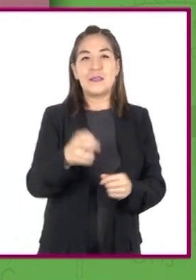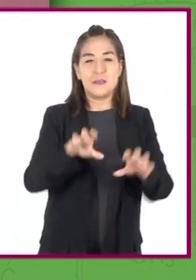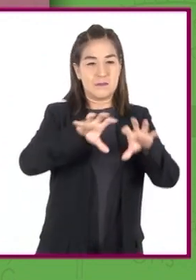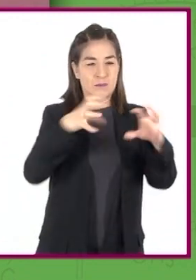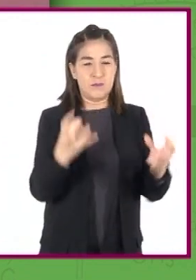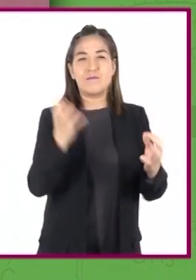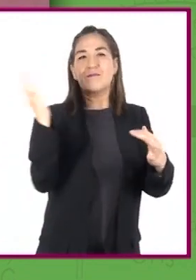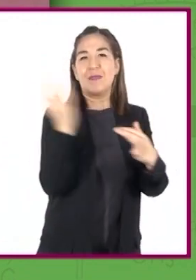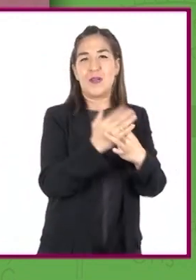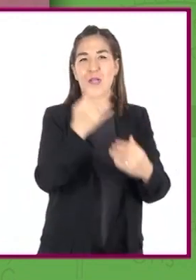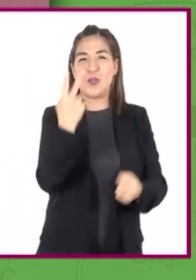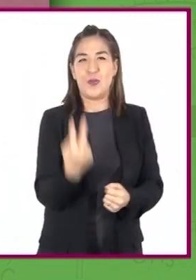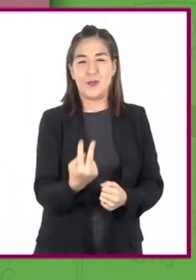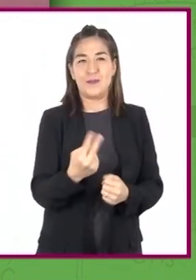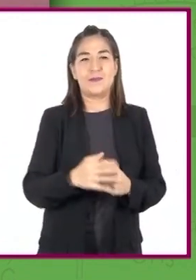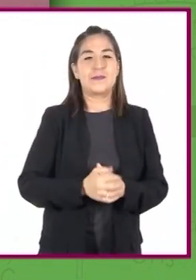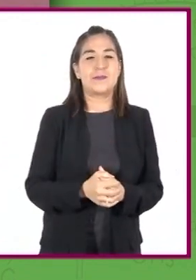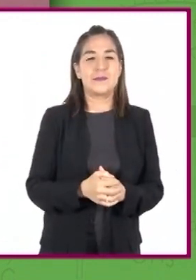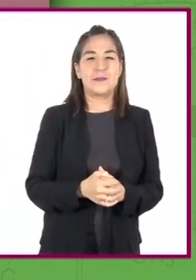en dos.